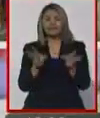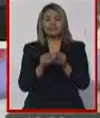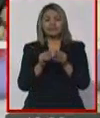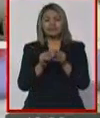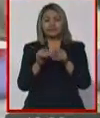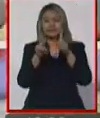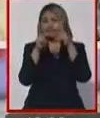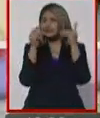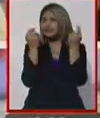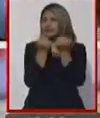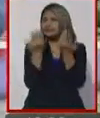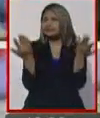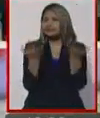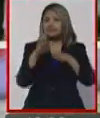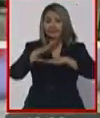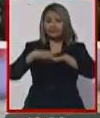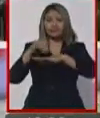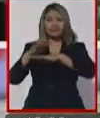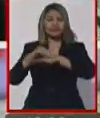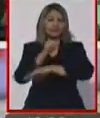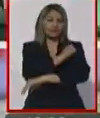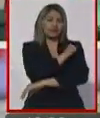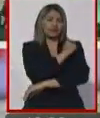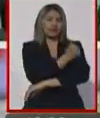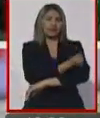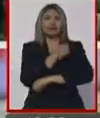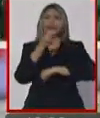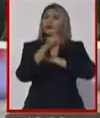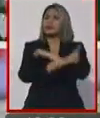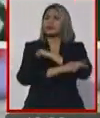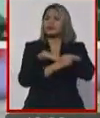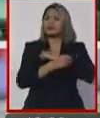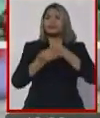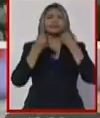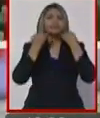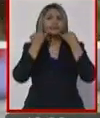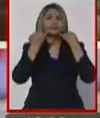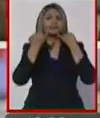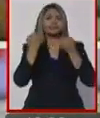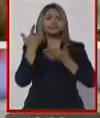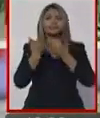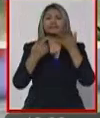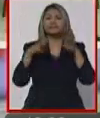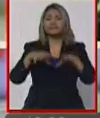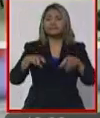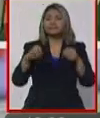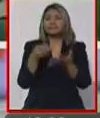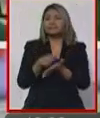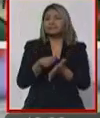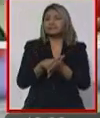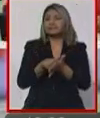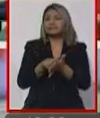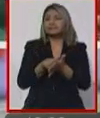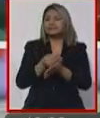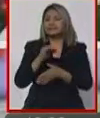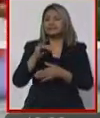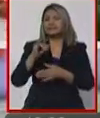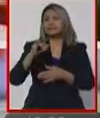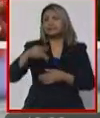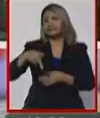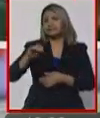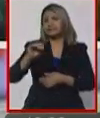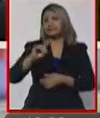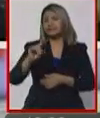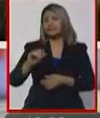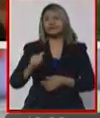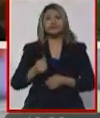Asamblea Departamental, donde se había convocado autoridades nacionales para que den una explicación del congelamiento justamente de los recursos de